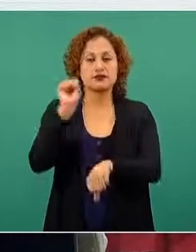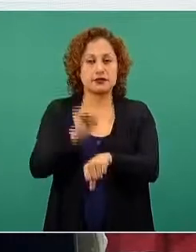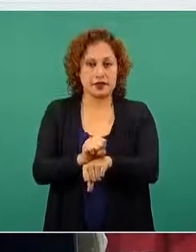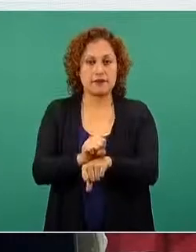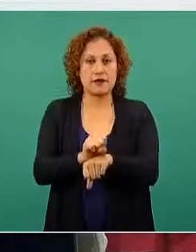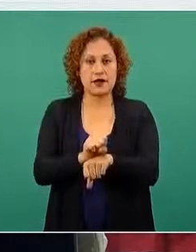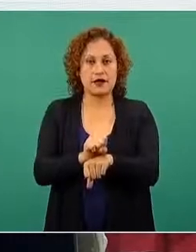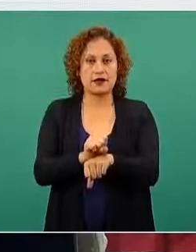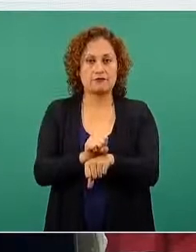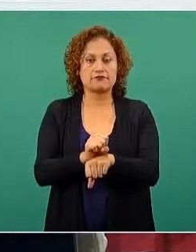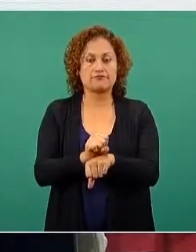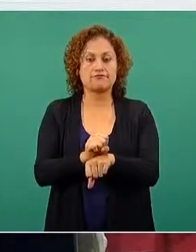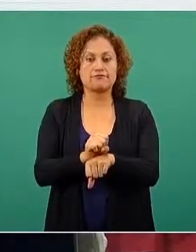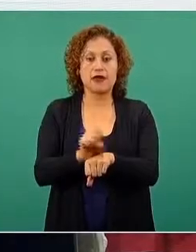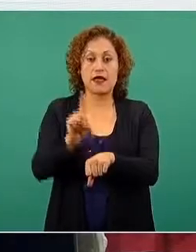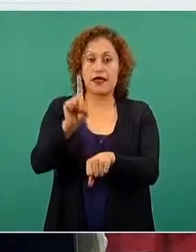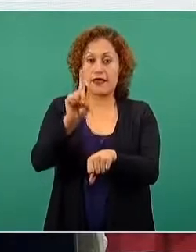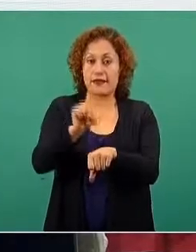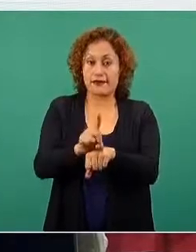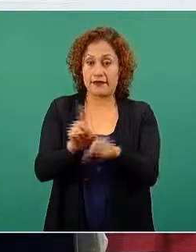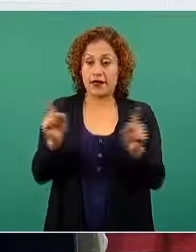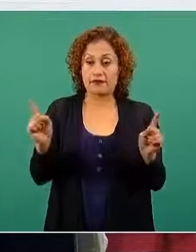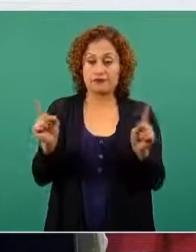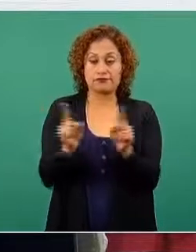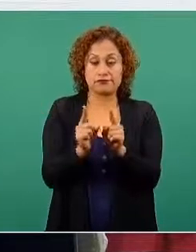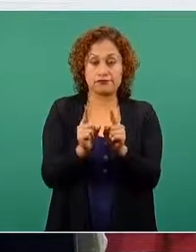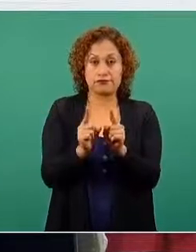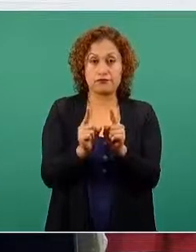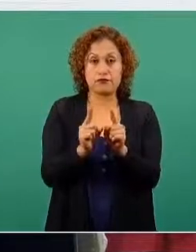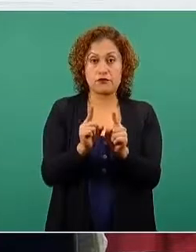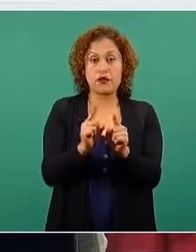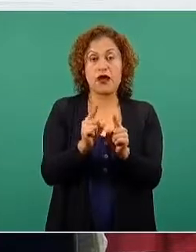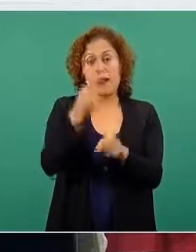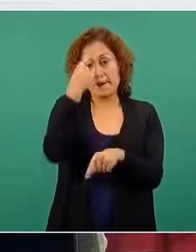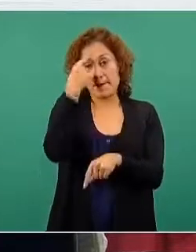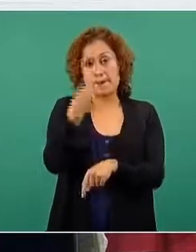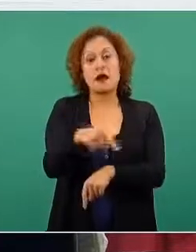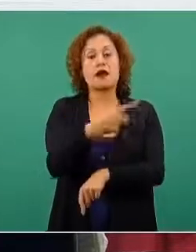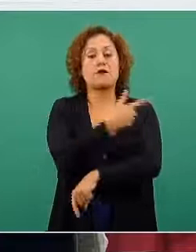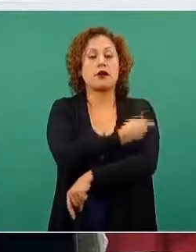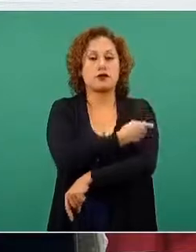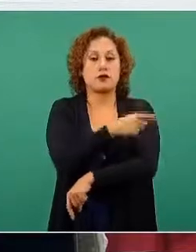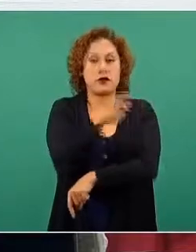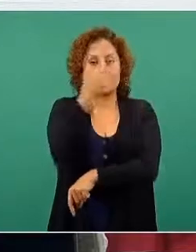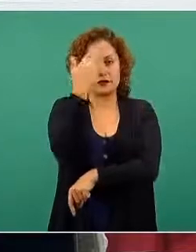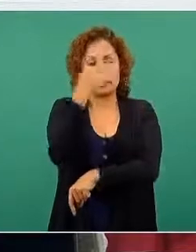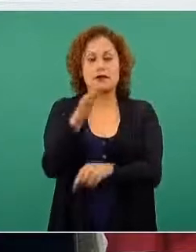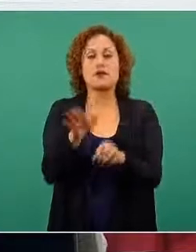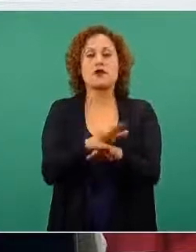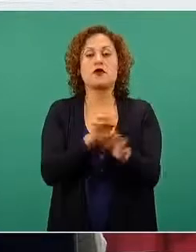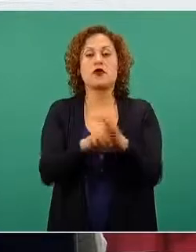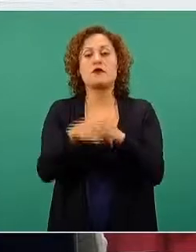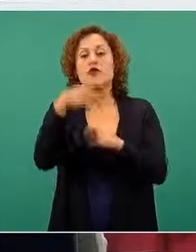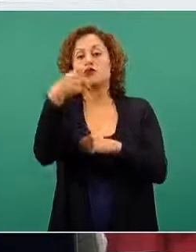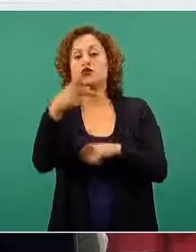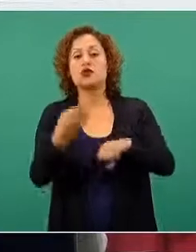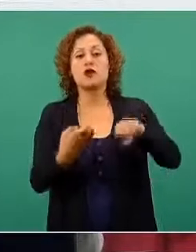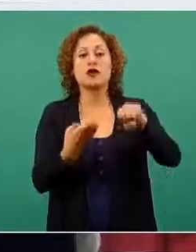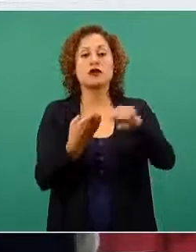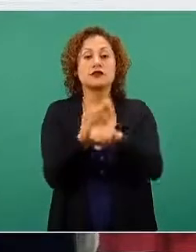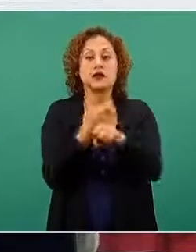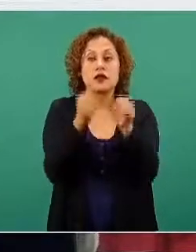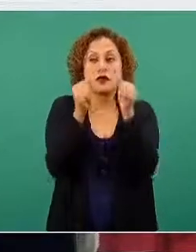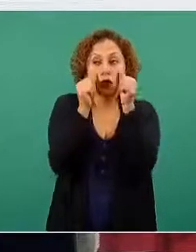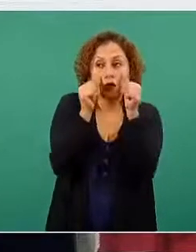número de días para vacunar por semana. Cuando llega la vacunación a su entidad federativa, a su estado, la